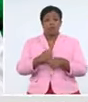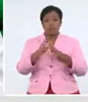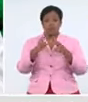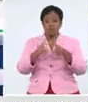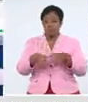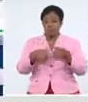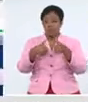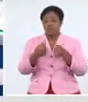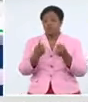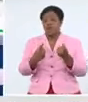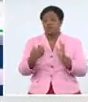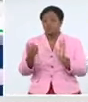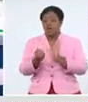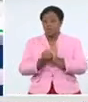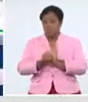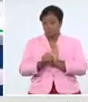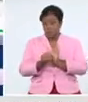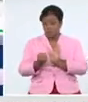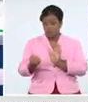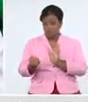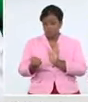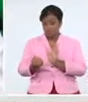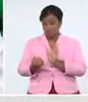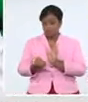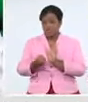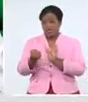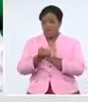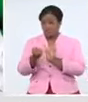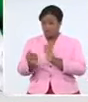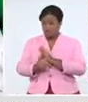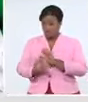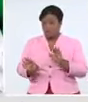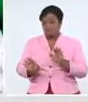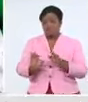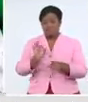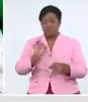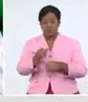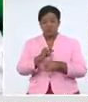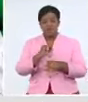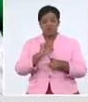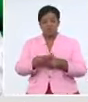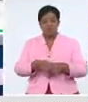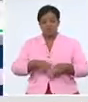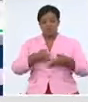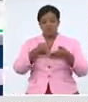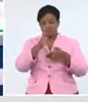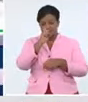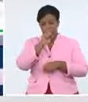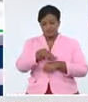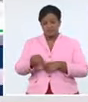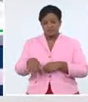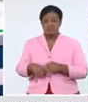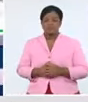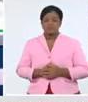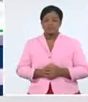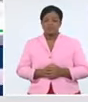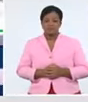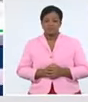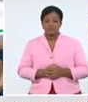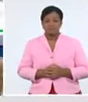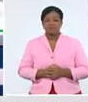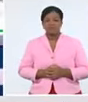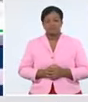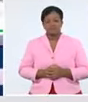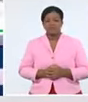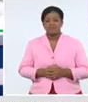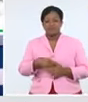por la autoridad regulatoria correspondiente, pues bueno, se iniciará también este proceso. Novedades de la estrategia cubana de